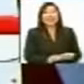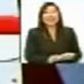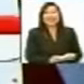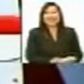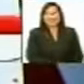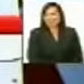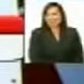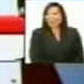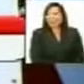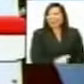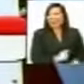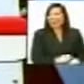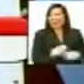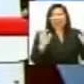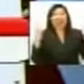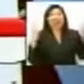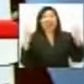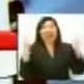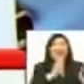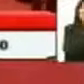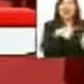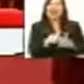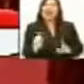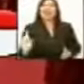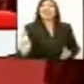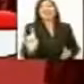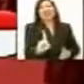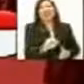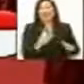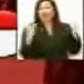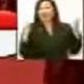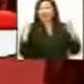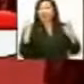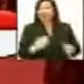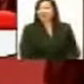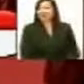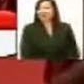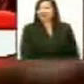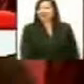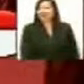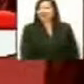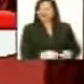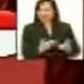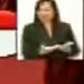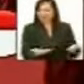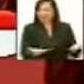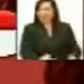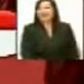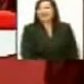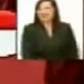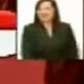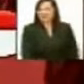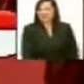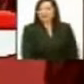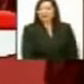gracias, perdonen la premura y un fuerte aplauso para cada uno de ustedes. Y también para nuestros panelistas, muchísimas